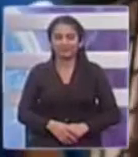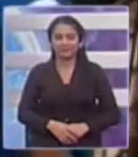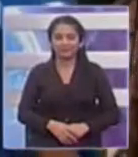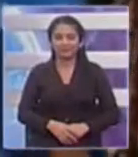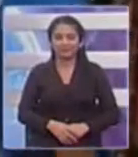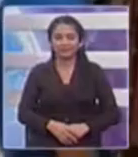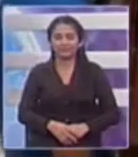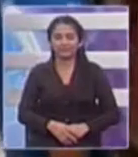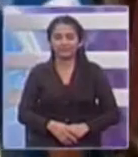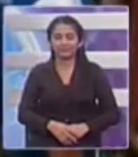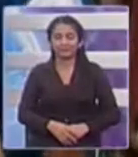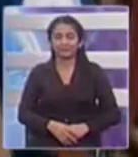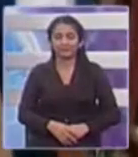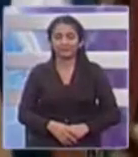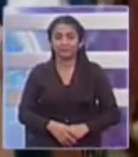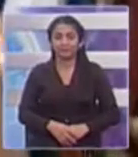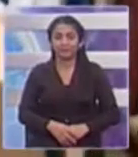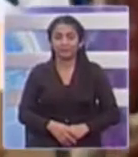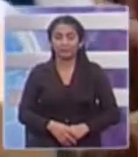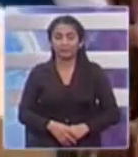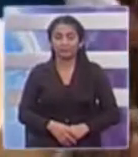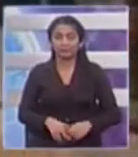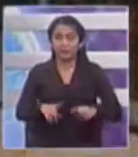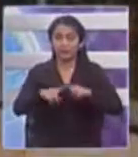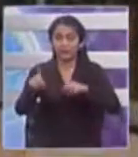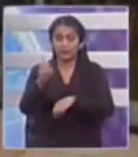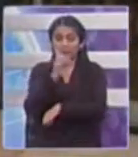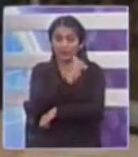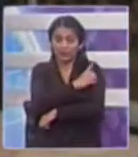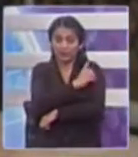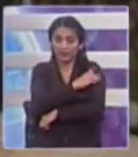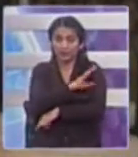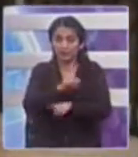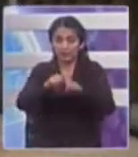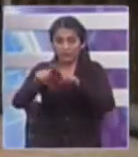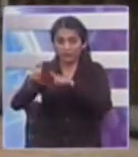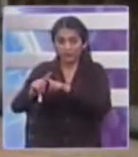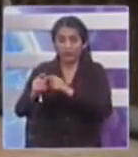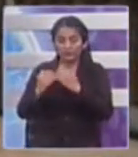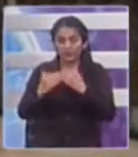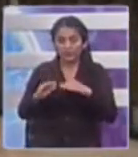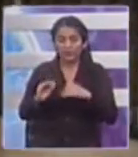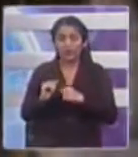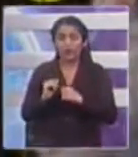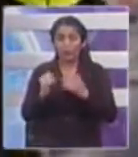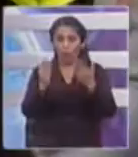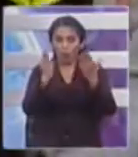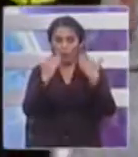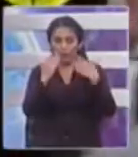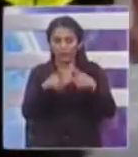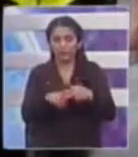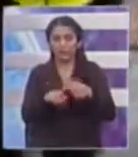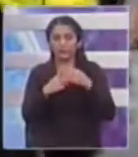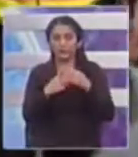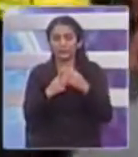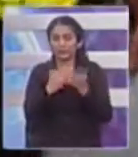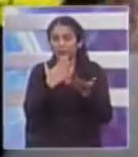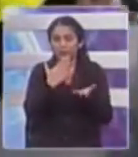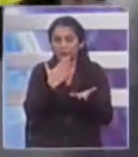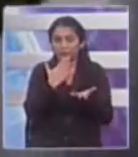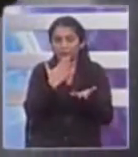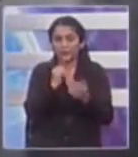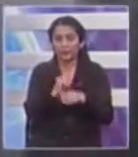La jornada arrancó simultáneamente en las delegaciones electorales del país. Estuvimos en la de Guayaquil y el primer punto que recorrieron